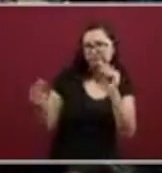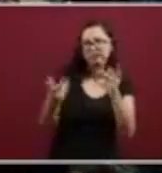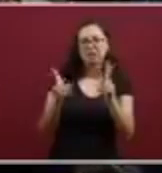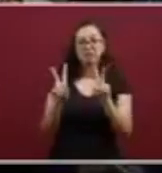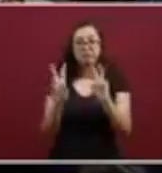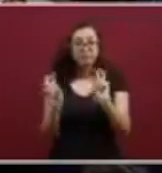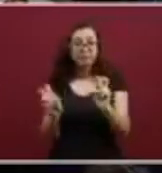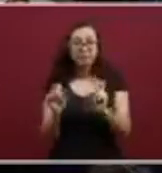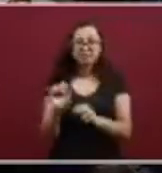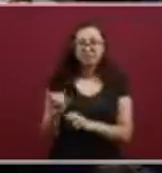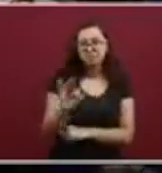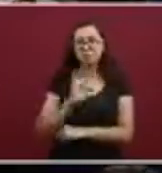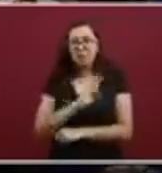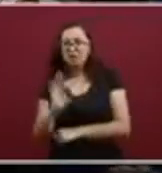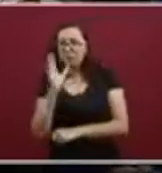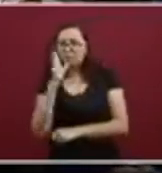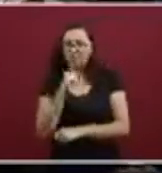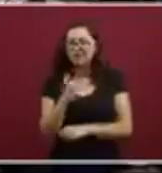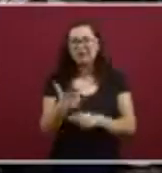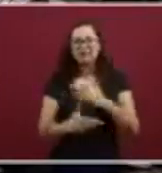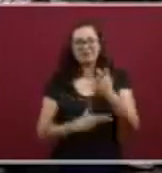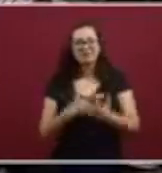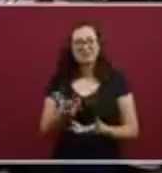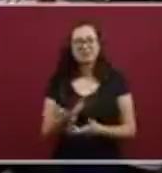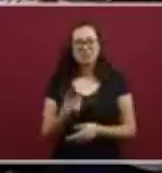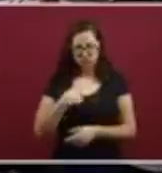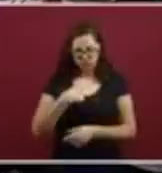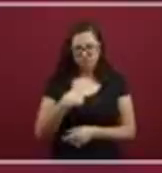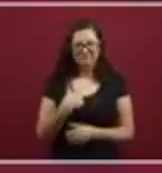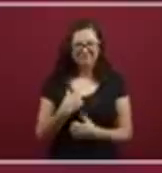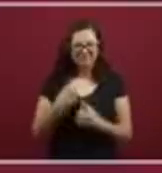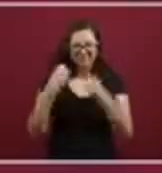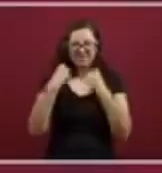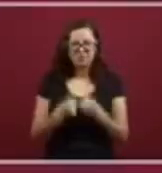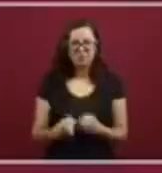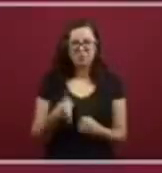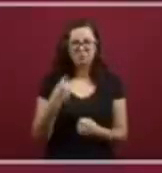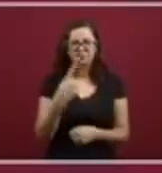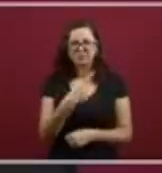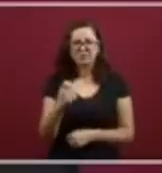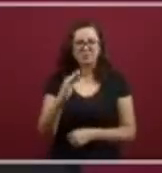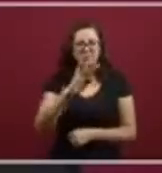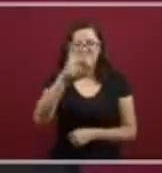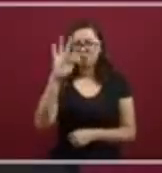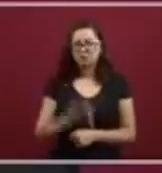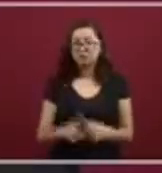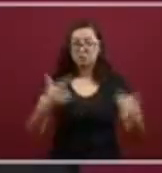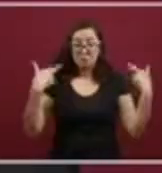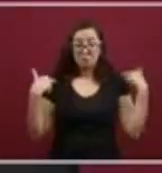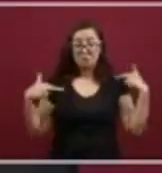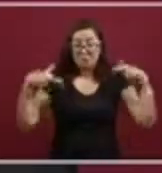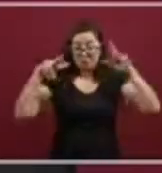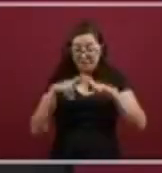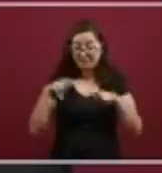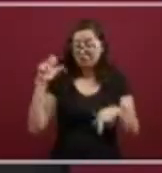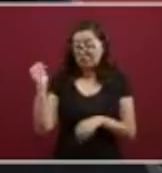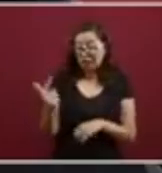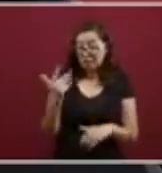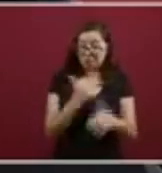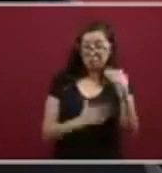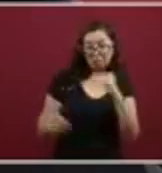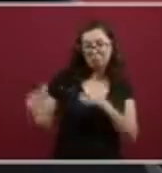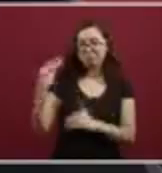tema, pero estoy absolutamente seguro que no hay ningún maestro que gane más que el